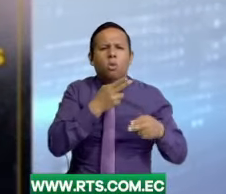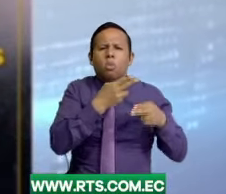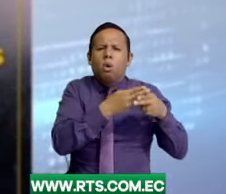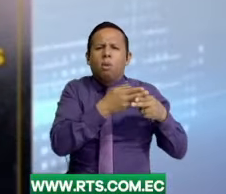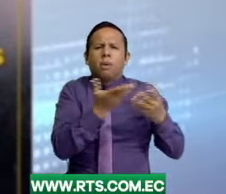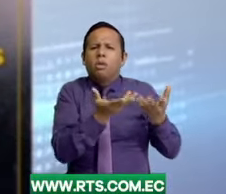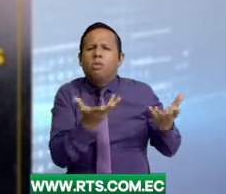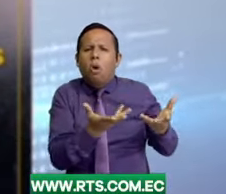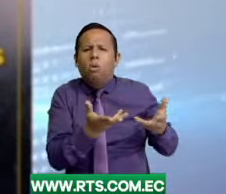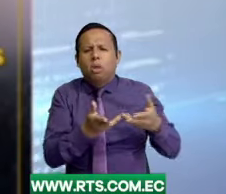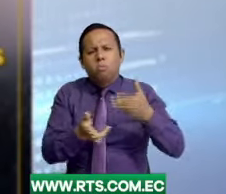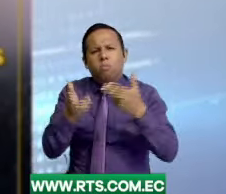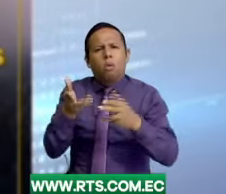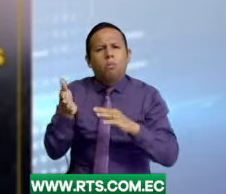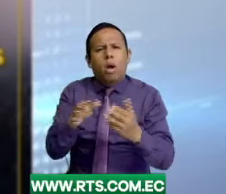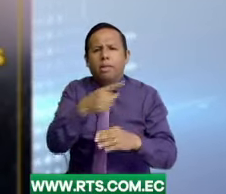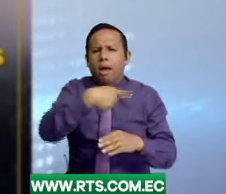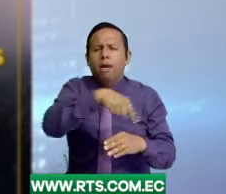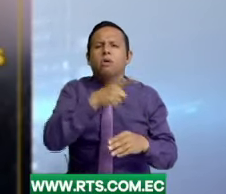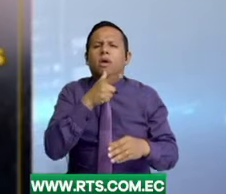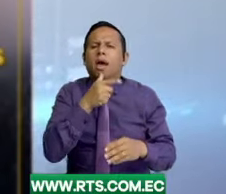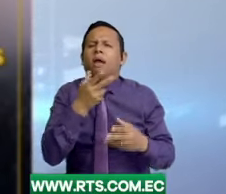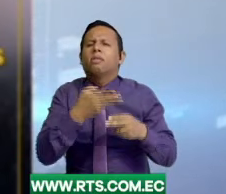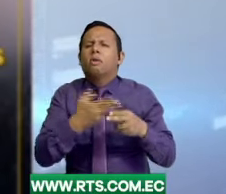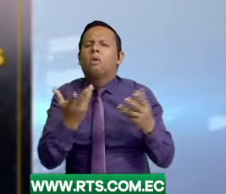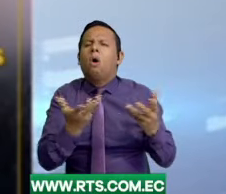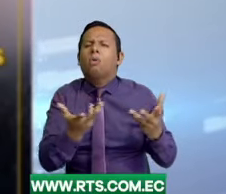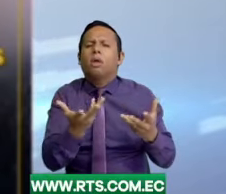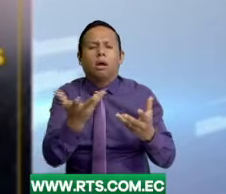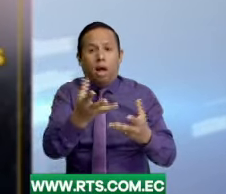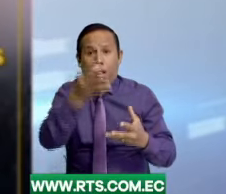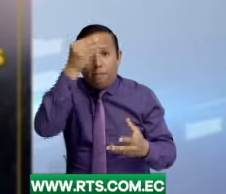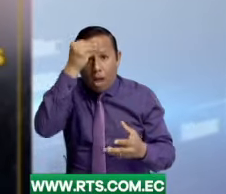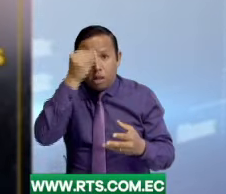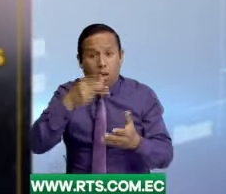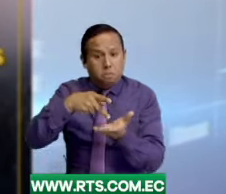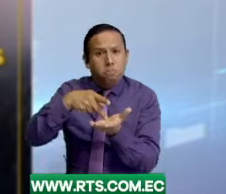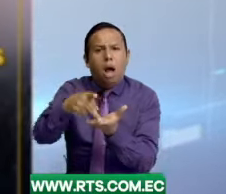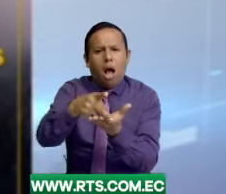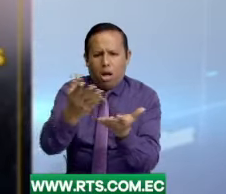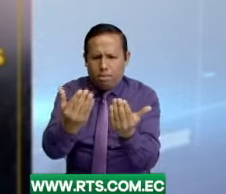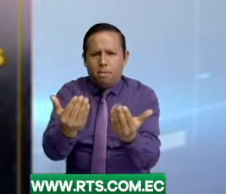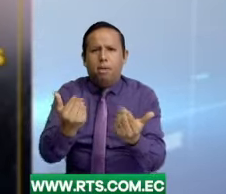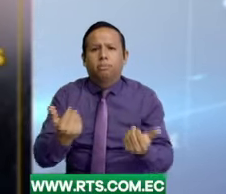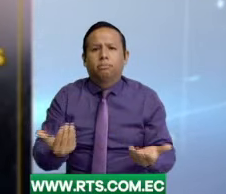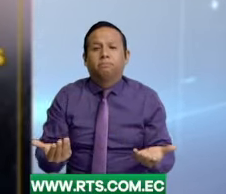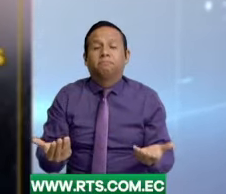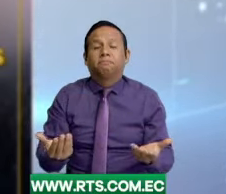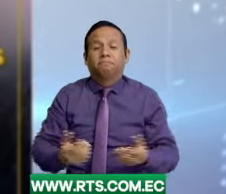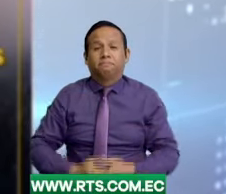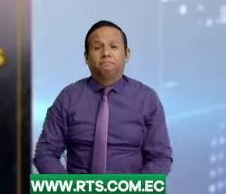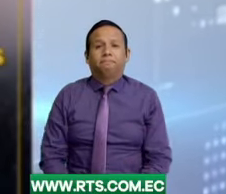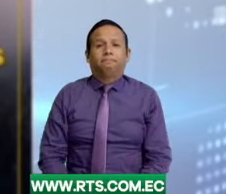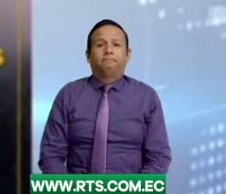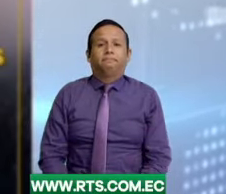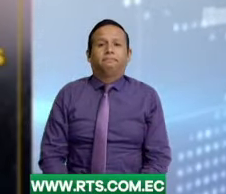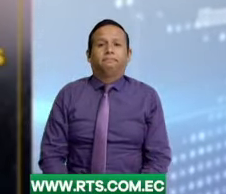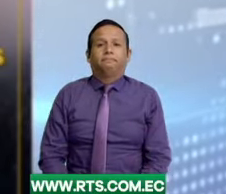los responsables del atentado a los servidores policiales en Nueva Prosperina, informó Maite Morán.